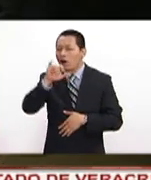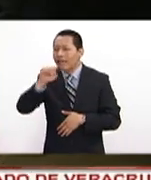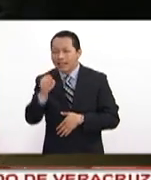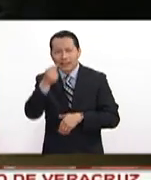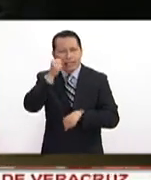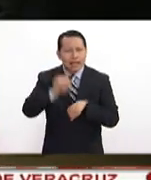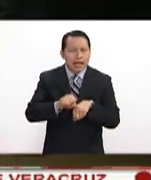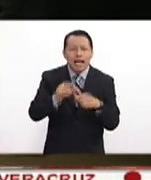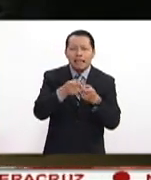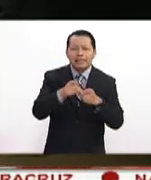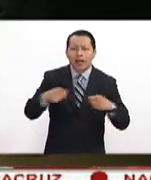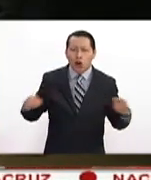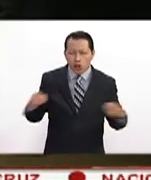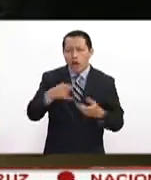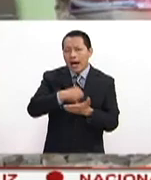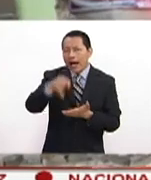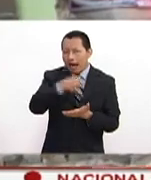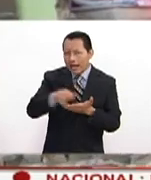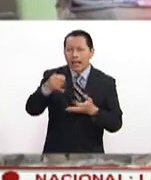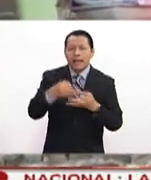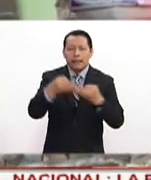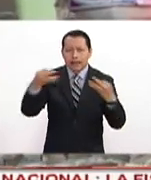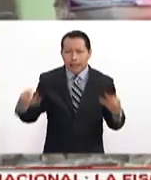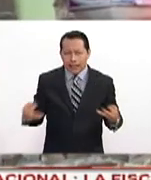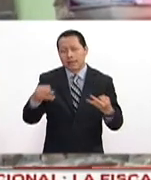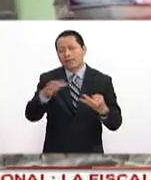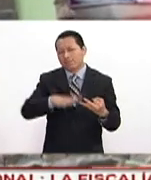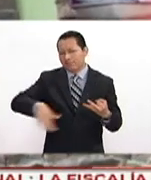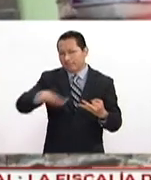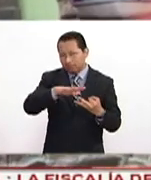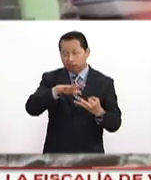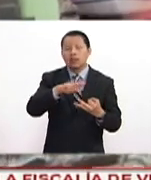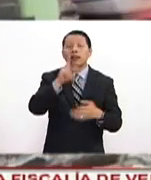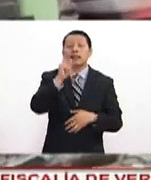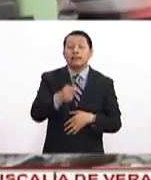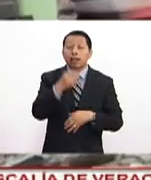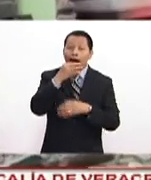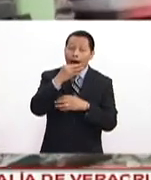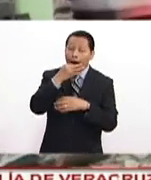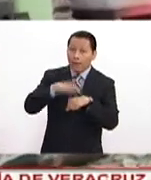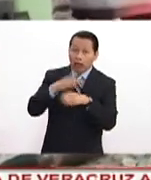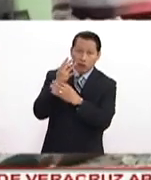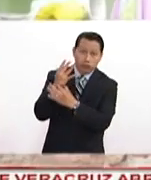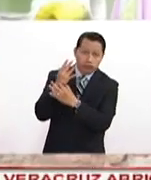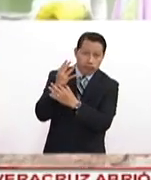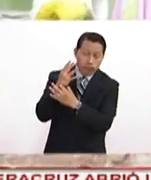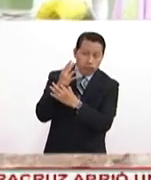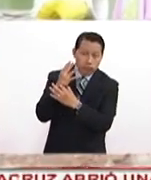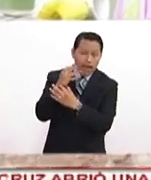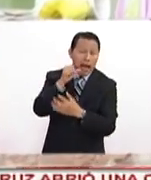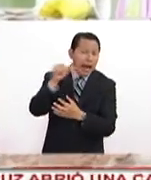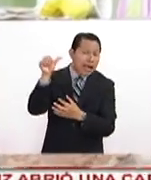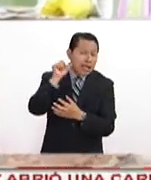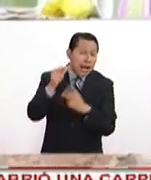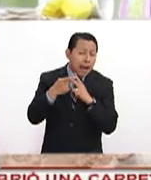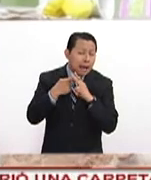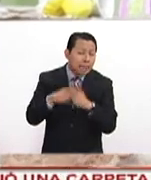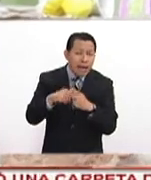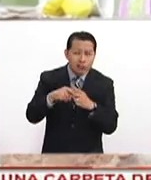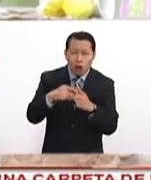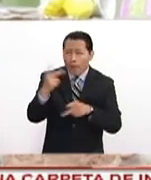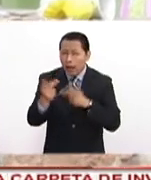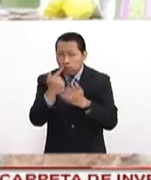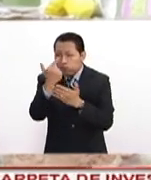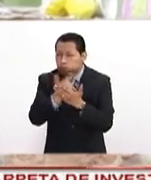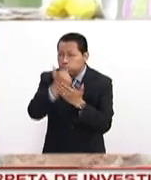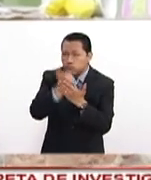Desarrollo Agrario, Territorial y Urbano, anunció que a partir del día de ayer comenzaba el censo